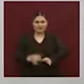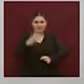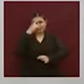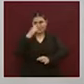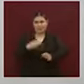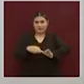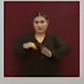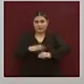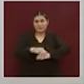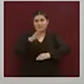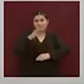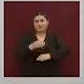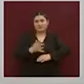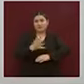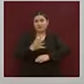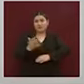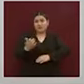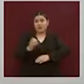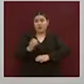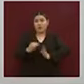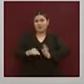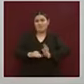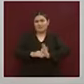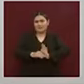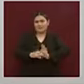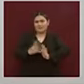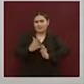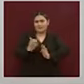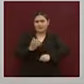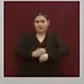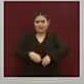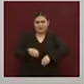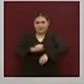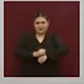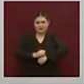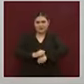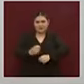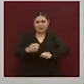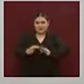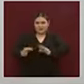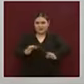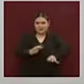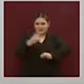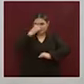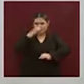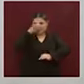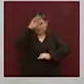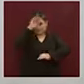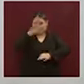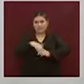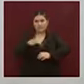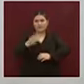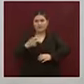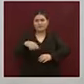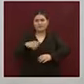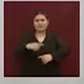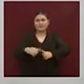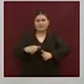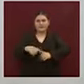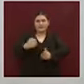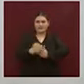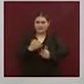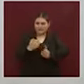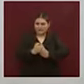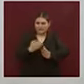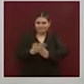haber trabajado más de 500 o mínimo 500 semanas para la mina. Entonces, esos